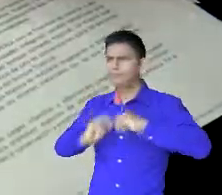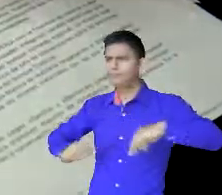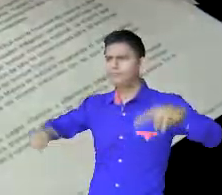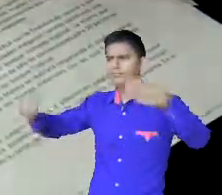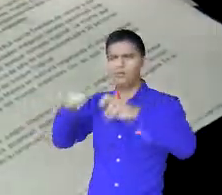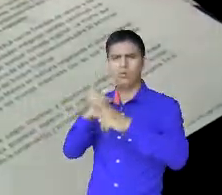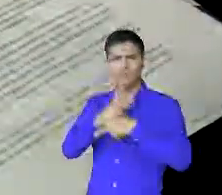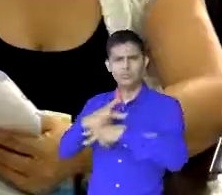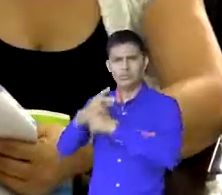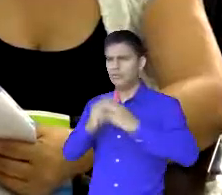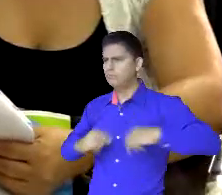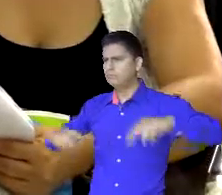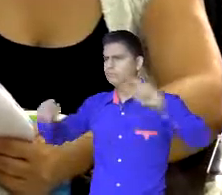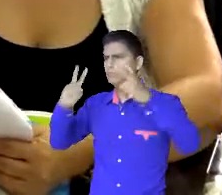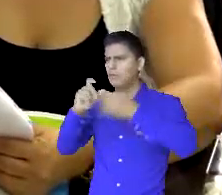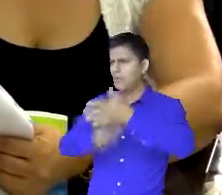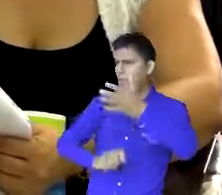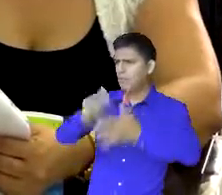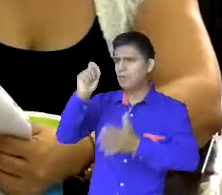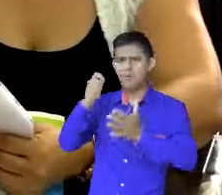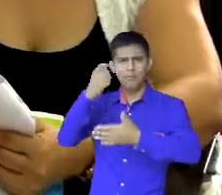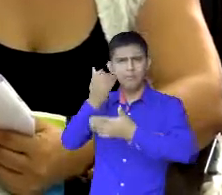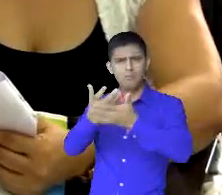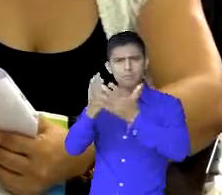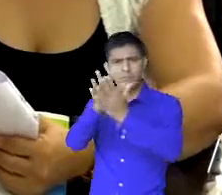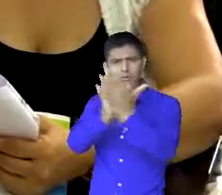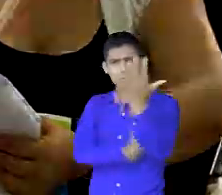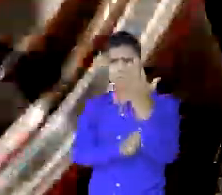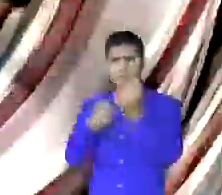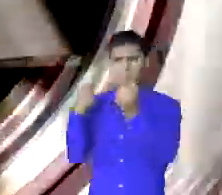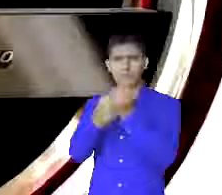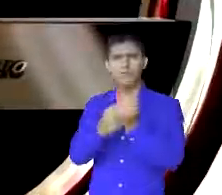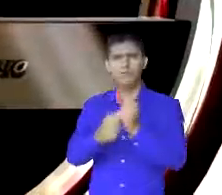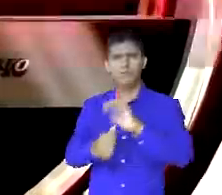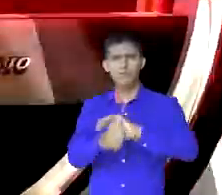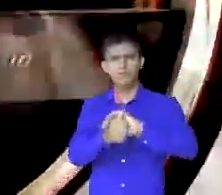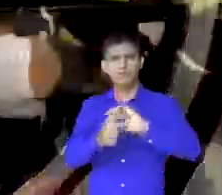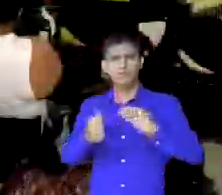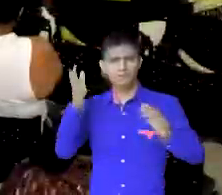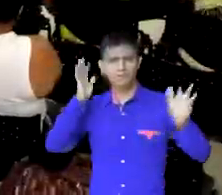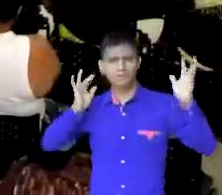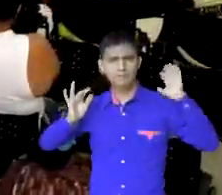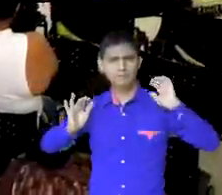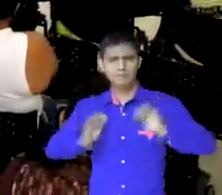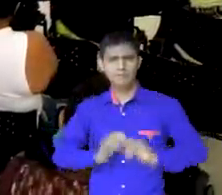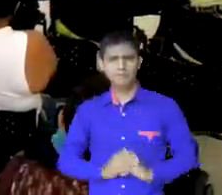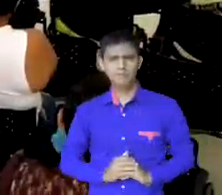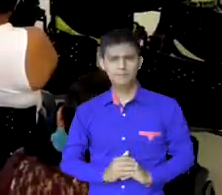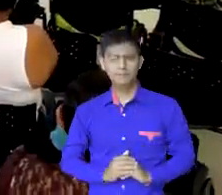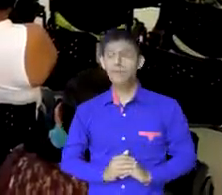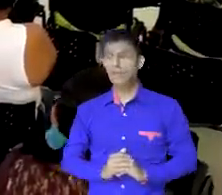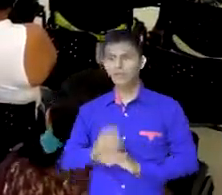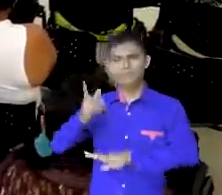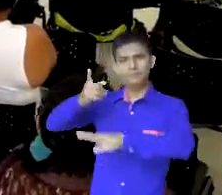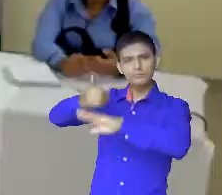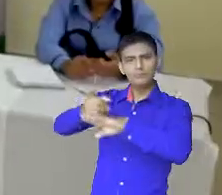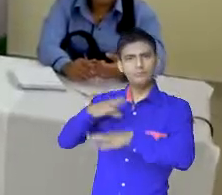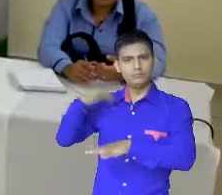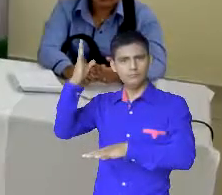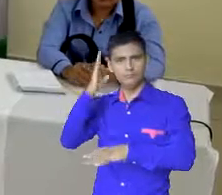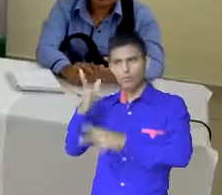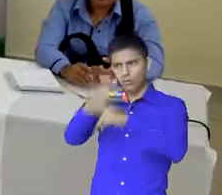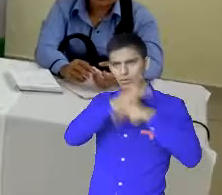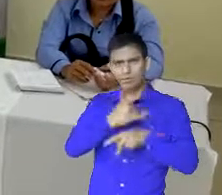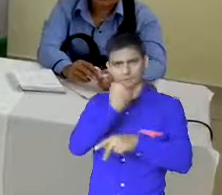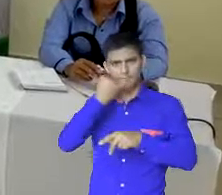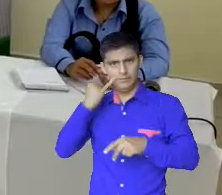para aprobar el proyecto de fortalecimiento del Parque Perla. Por delegación del señor alcalde, los concejales